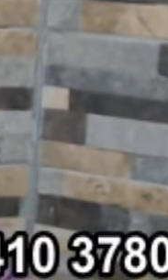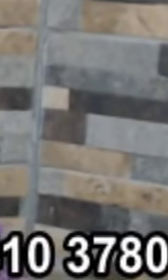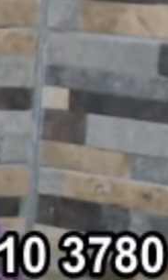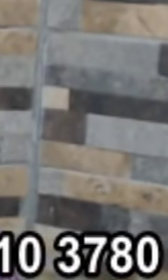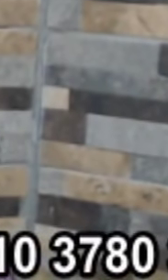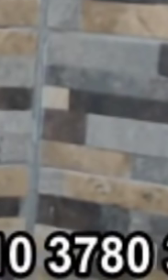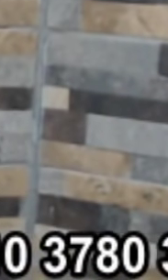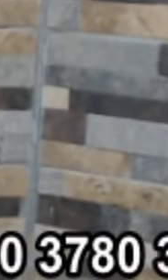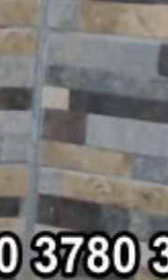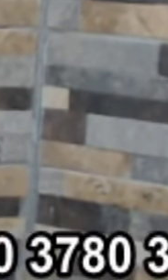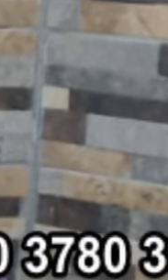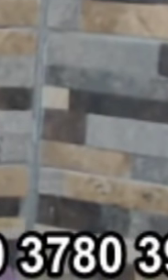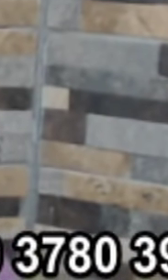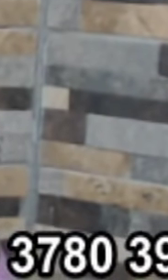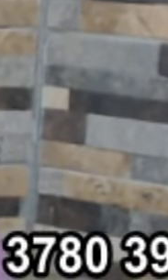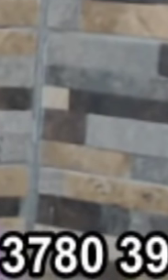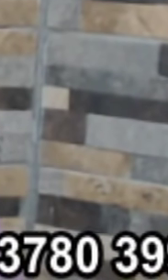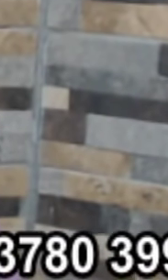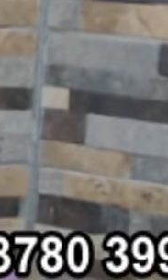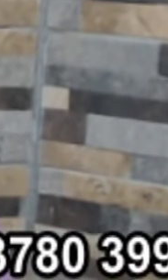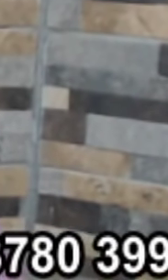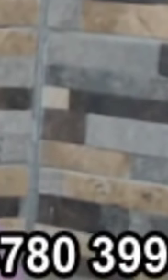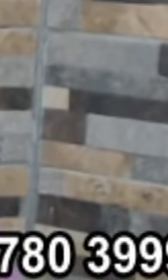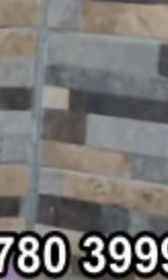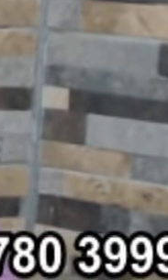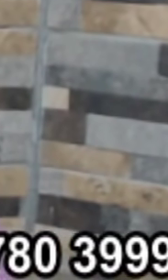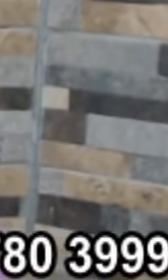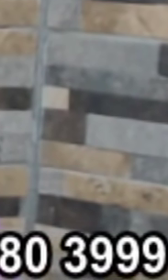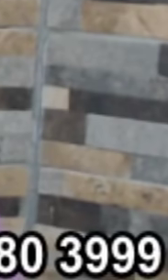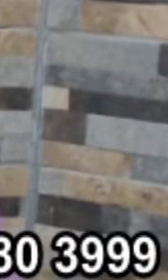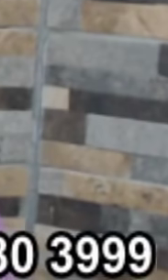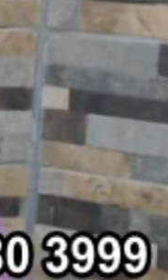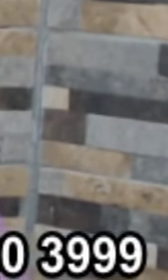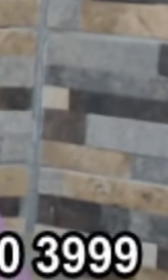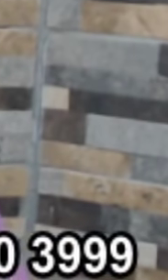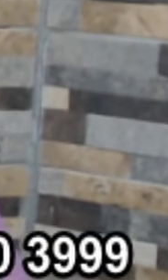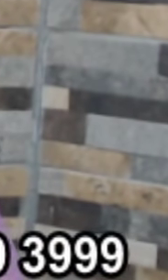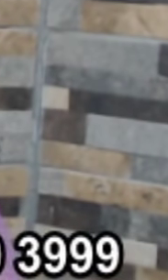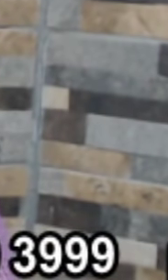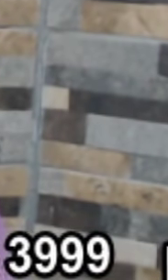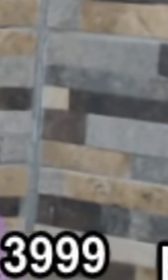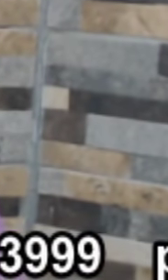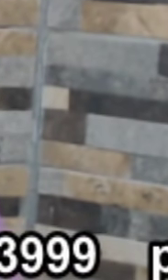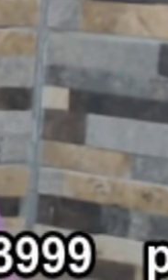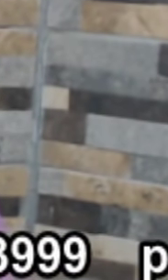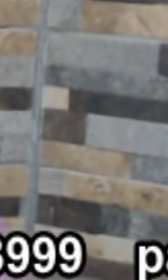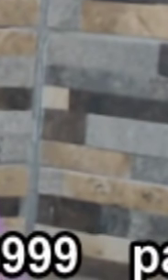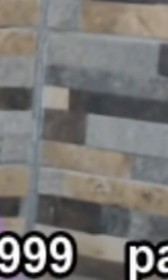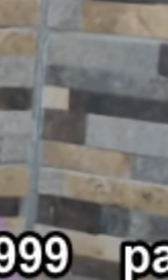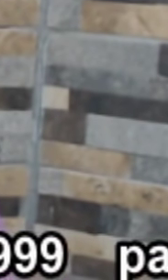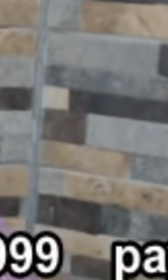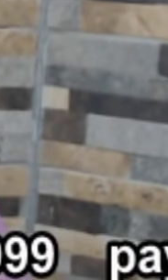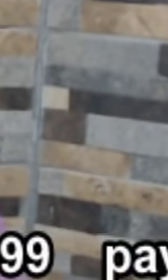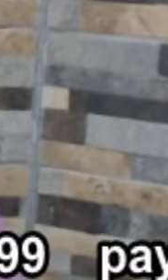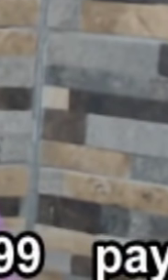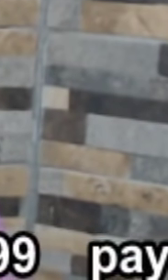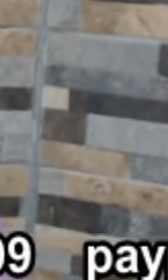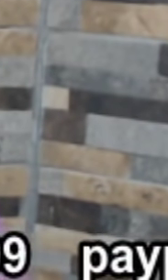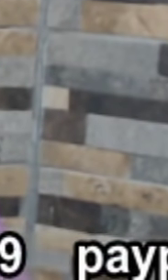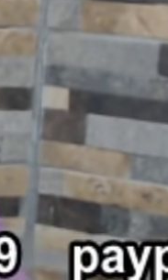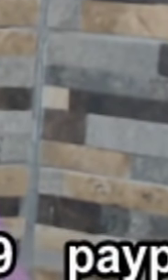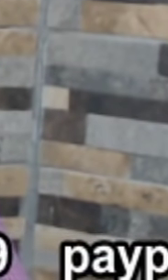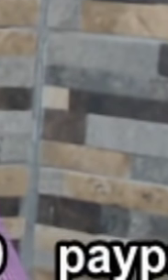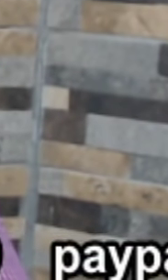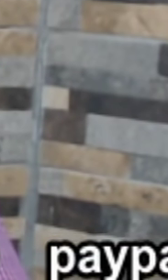Hola, ¿qué tal, amigas, amigos? Tengo información para ustedes. El peso rompió la barrera de los 20 unidades por